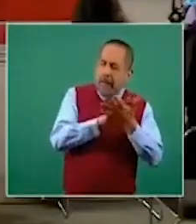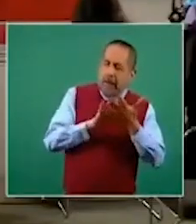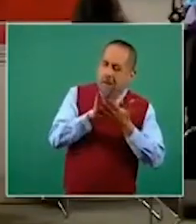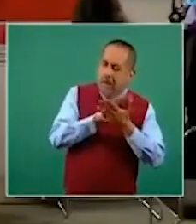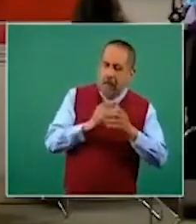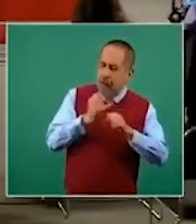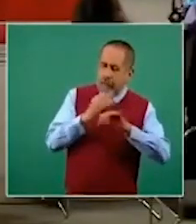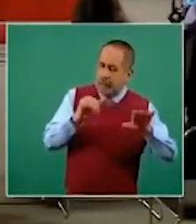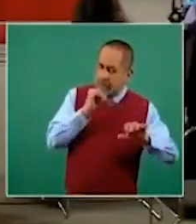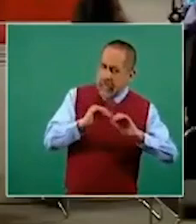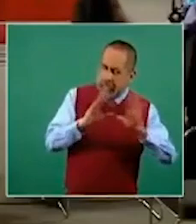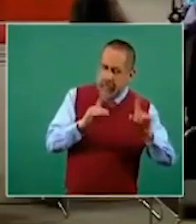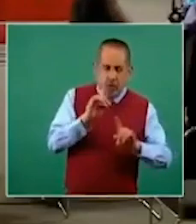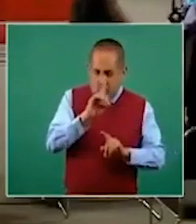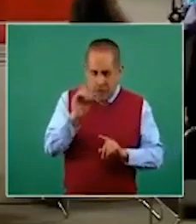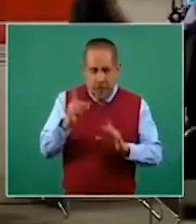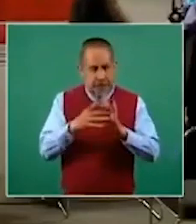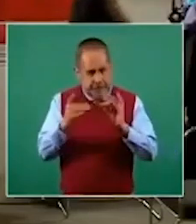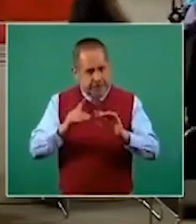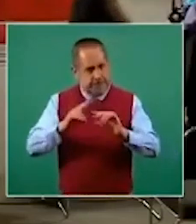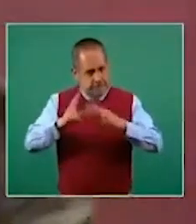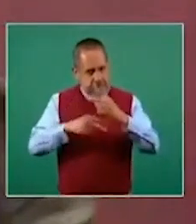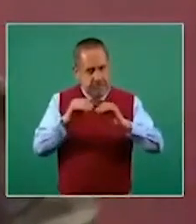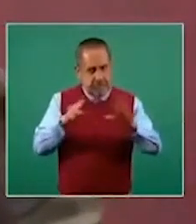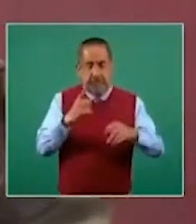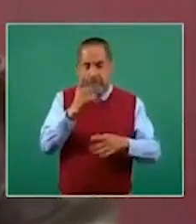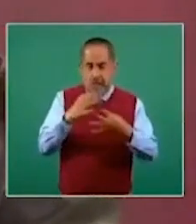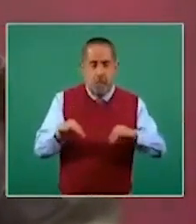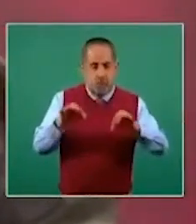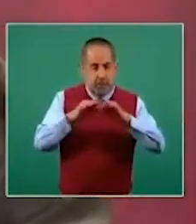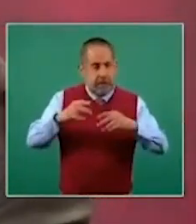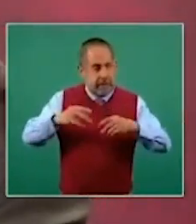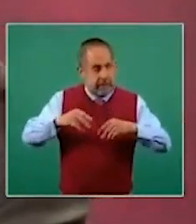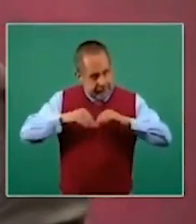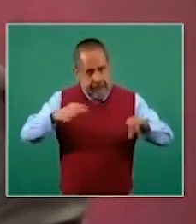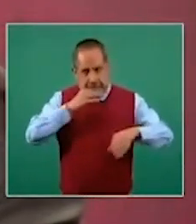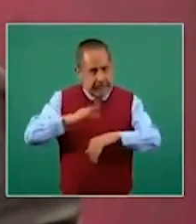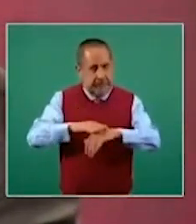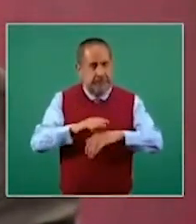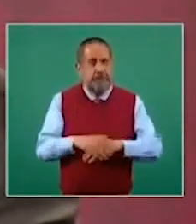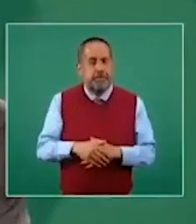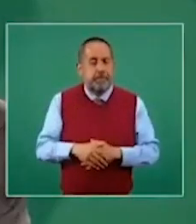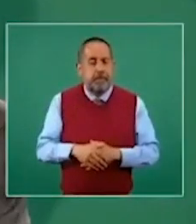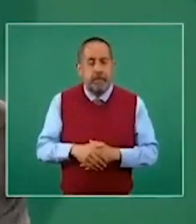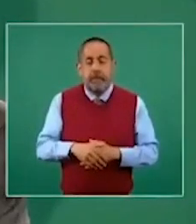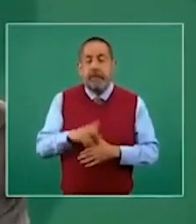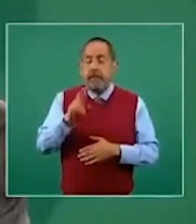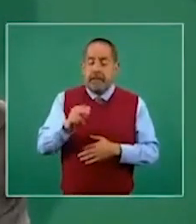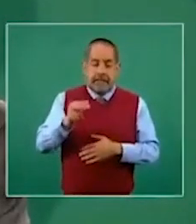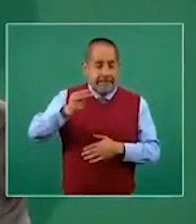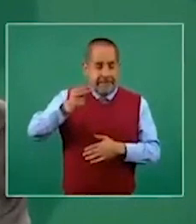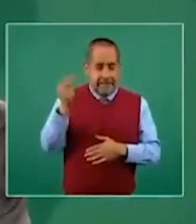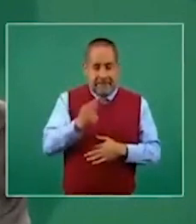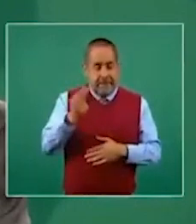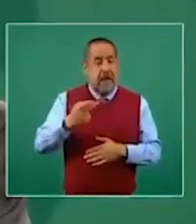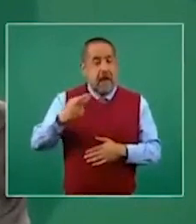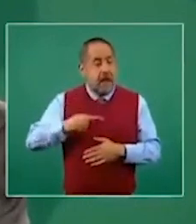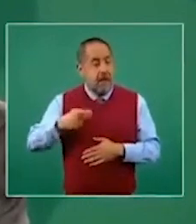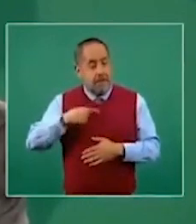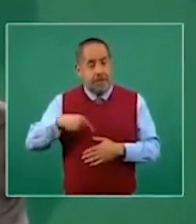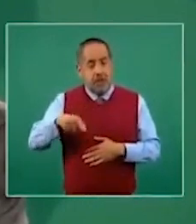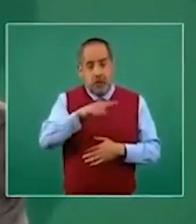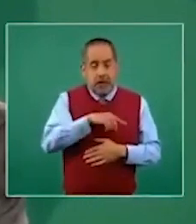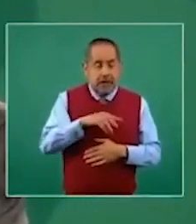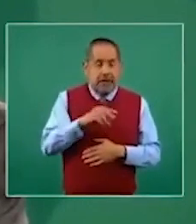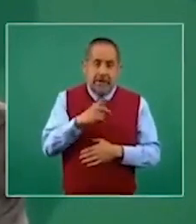revertirlo? Sencillo, compartan este video. Ahora sí que es, pareciera guerra de videos, pero compartan el